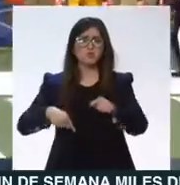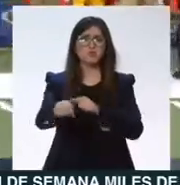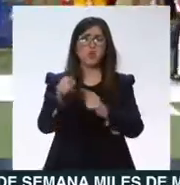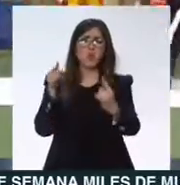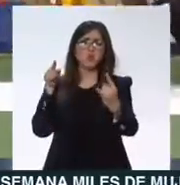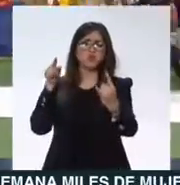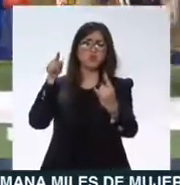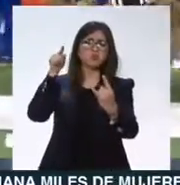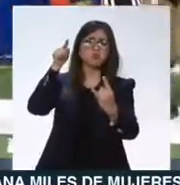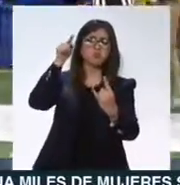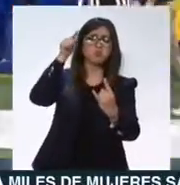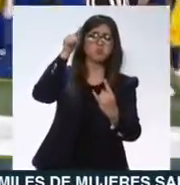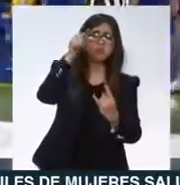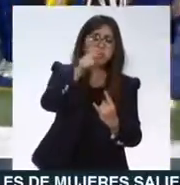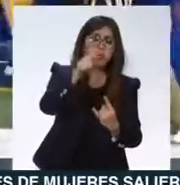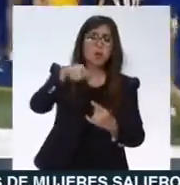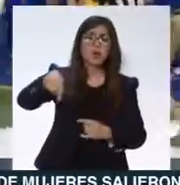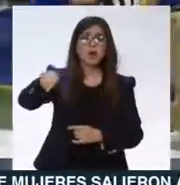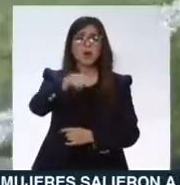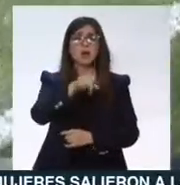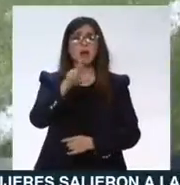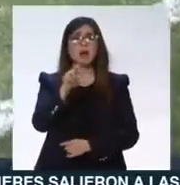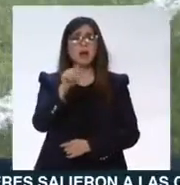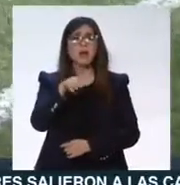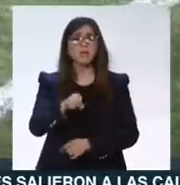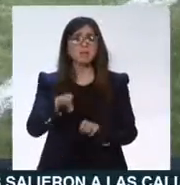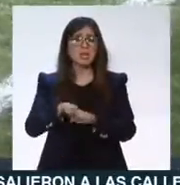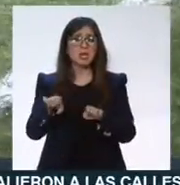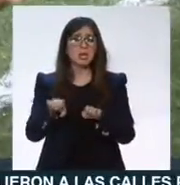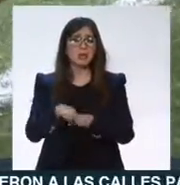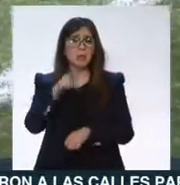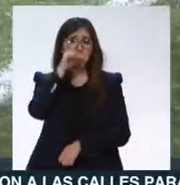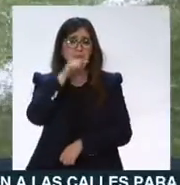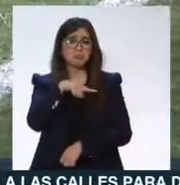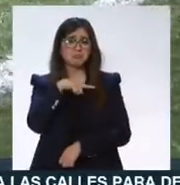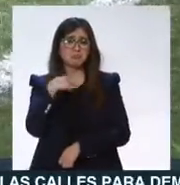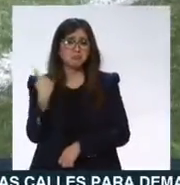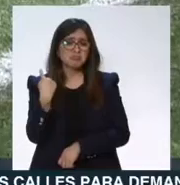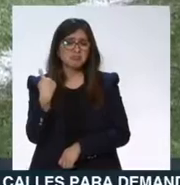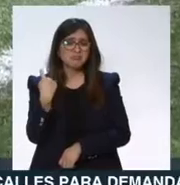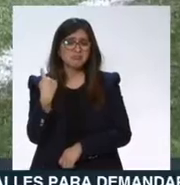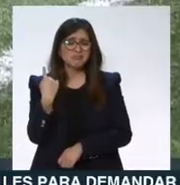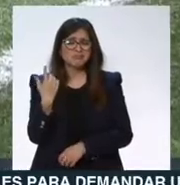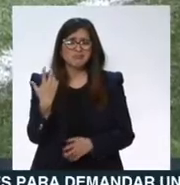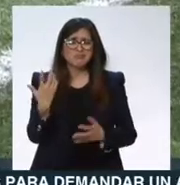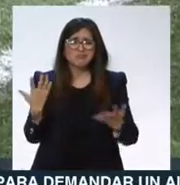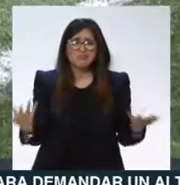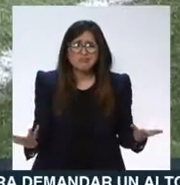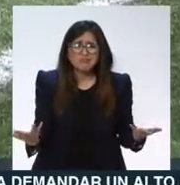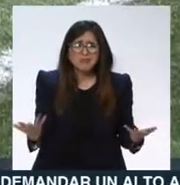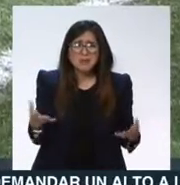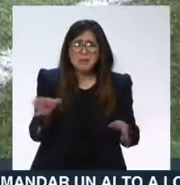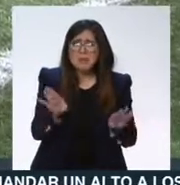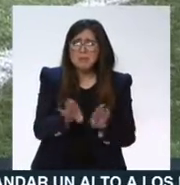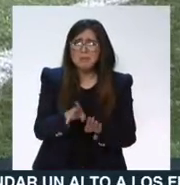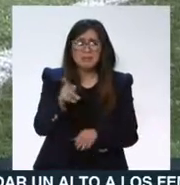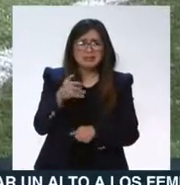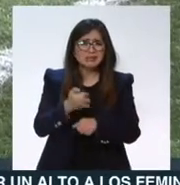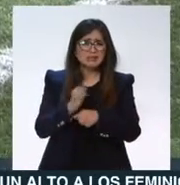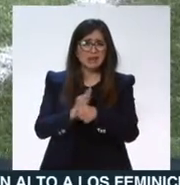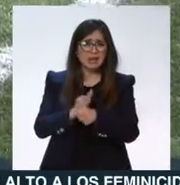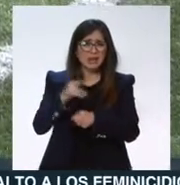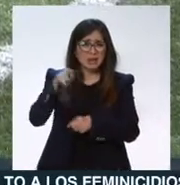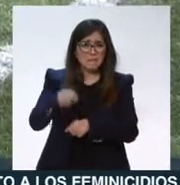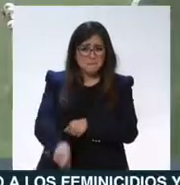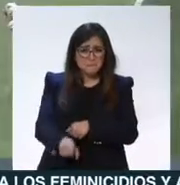campo. El caso de los perdedores de los Rams es imposible creer, de verdad es un chiste. Como su tercera